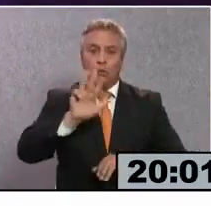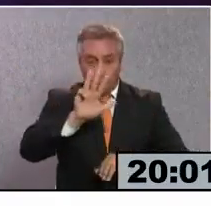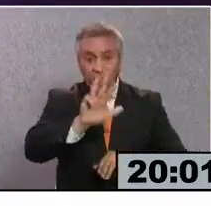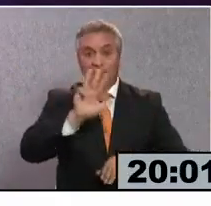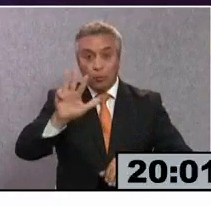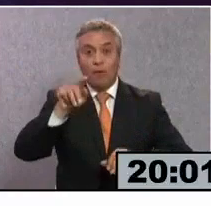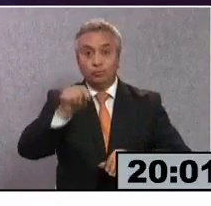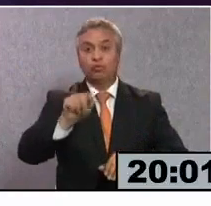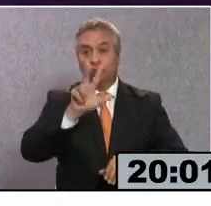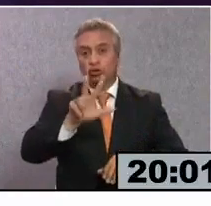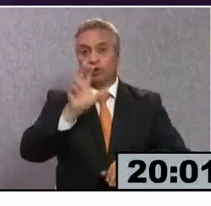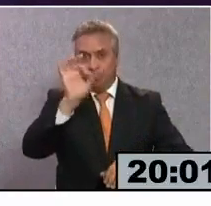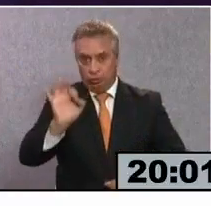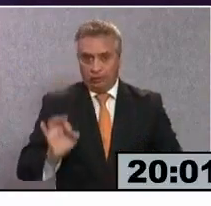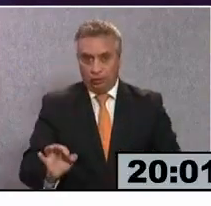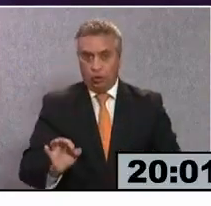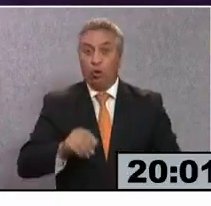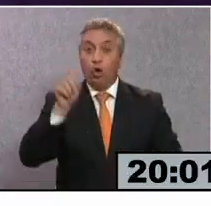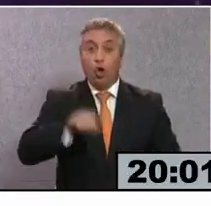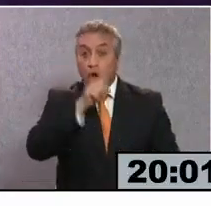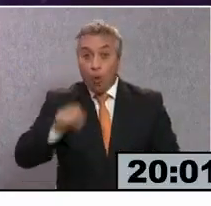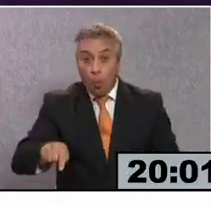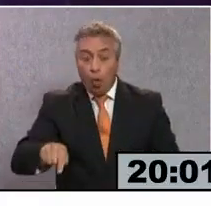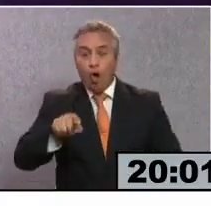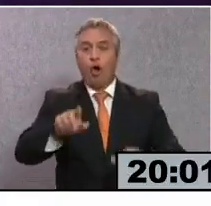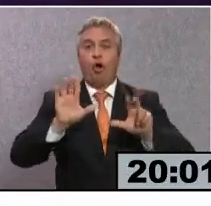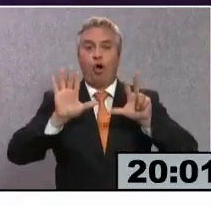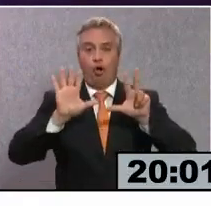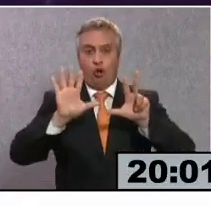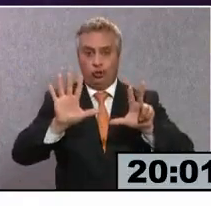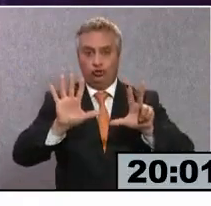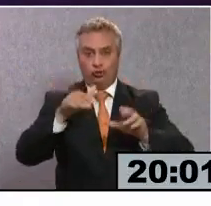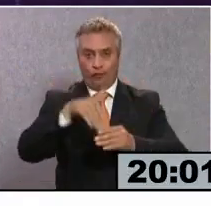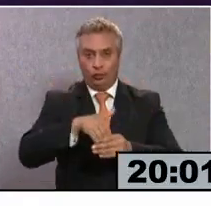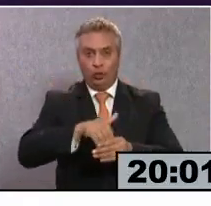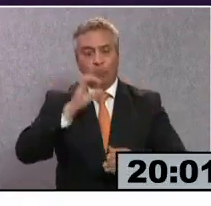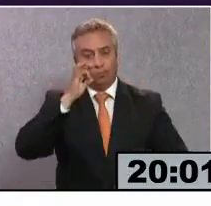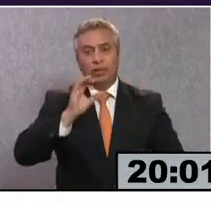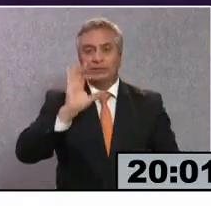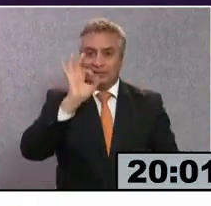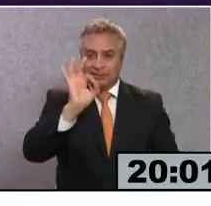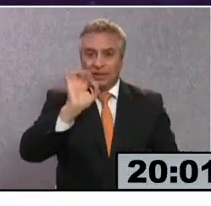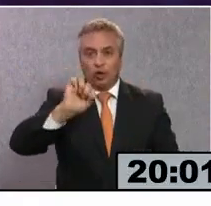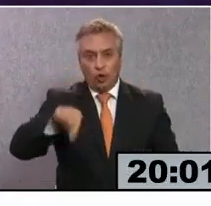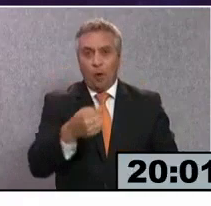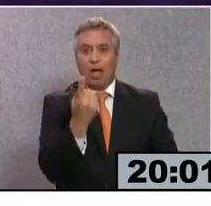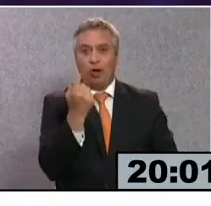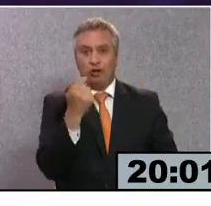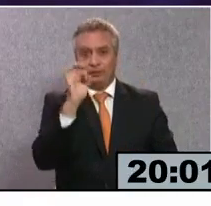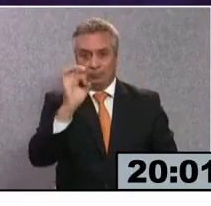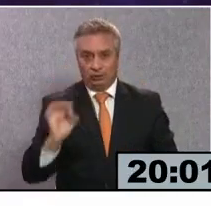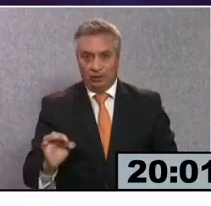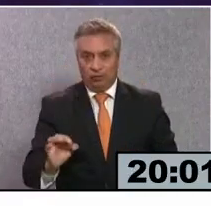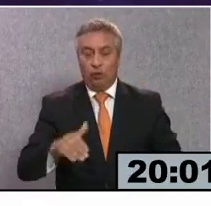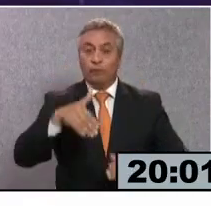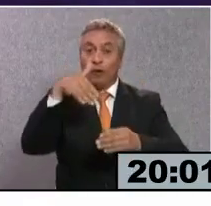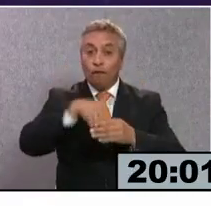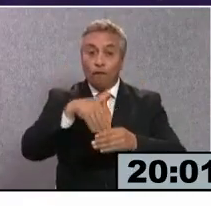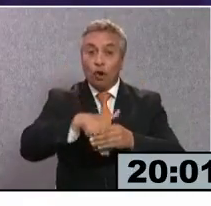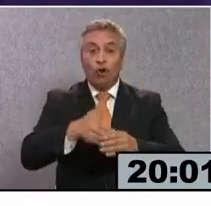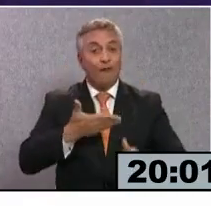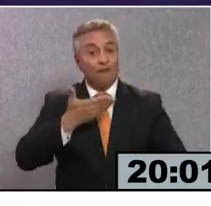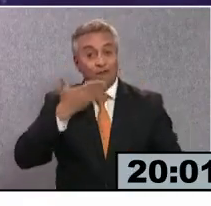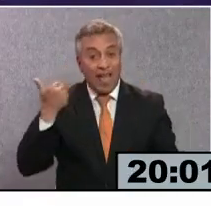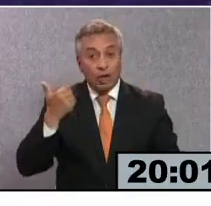99.81%. Votos nulos, 10 votos, correspondiente al 0.11%. Votos en